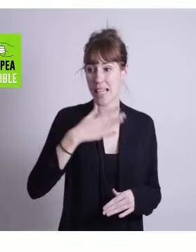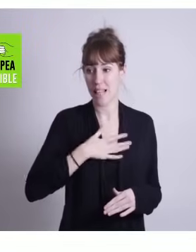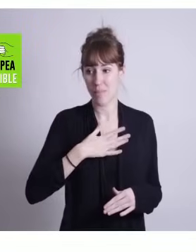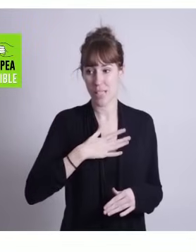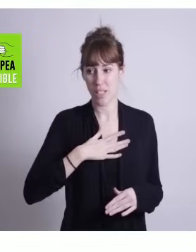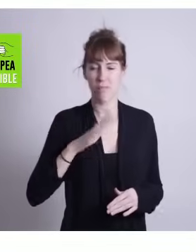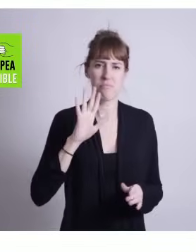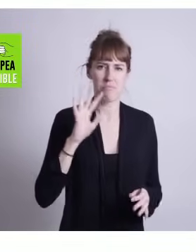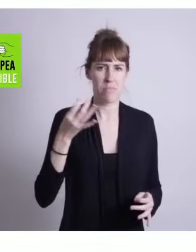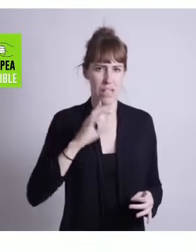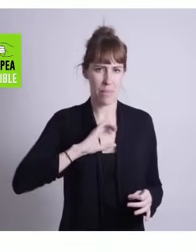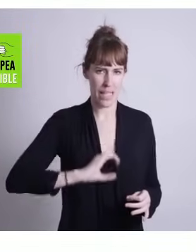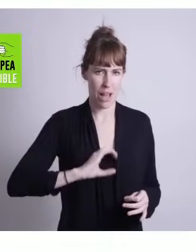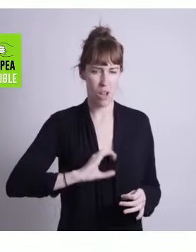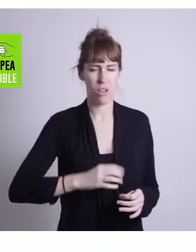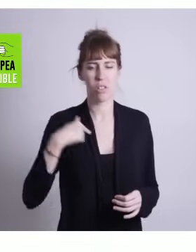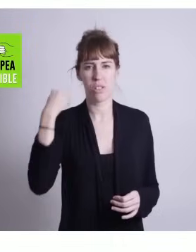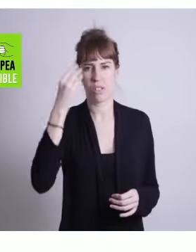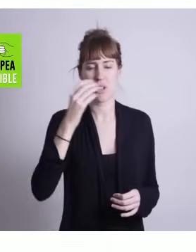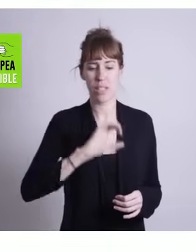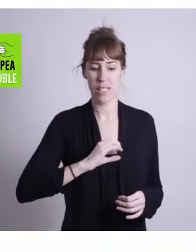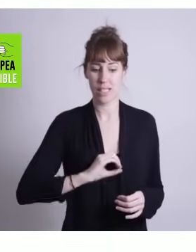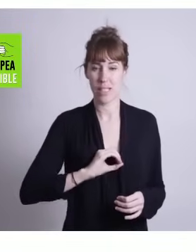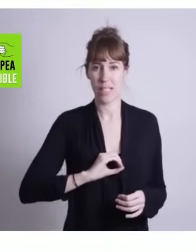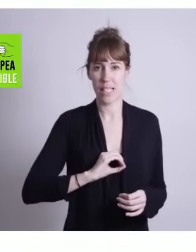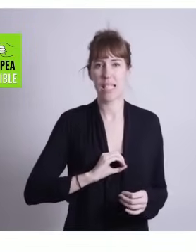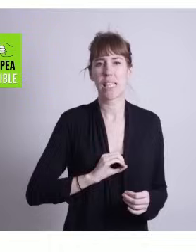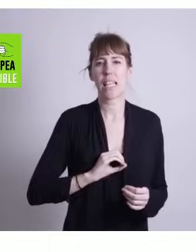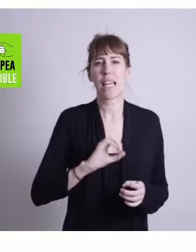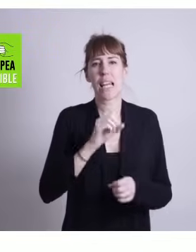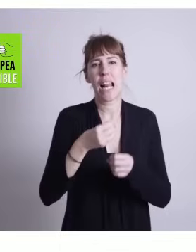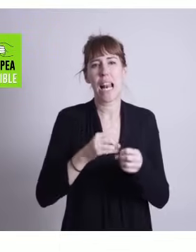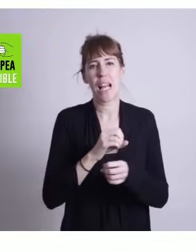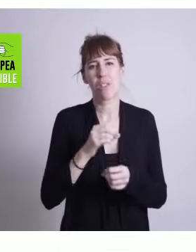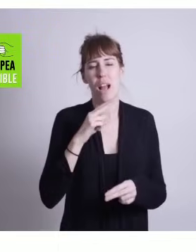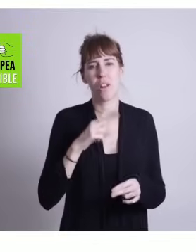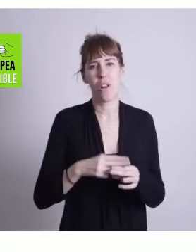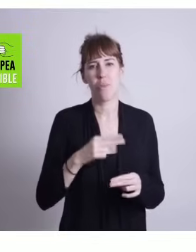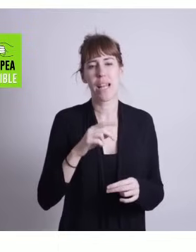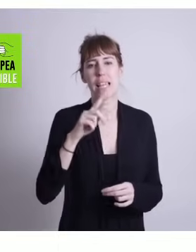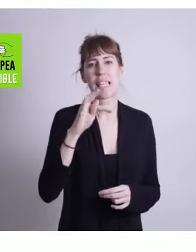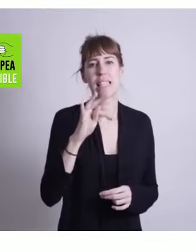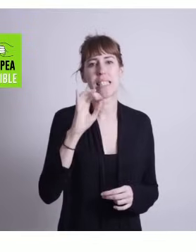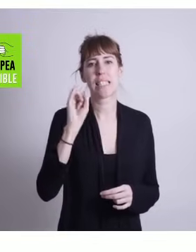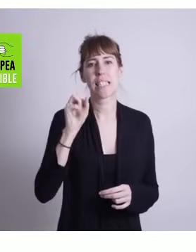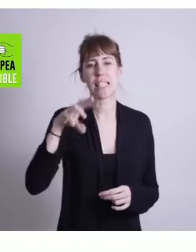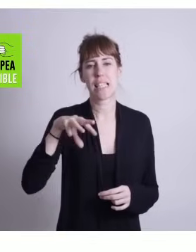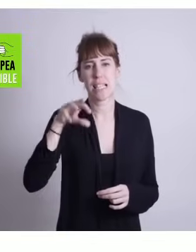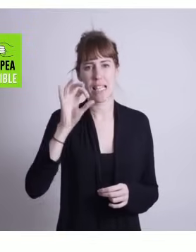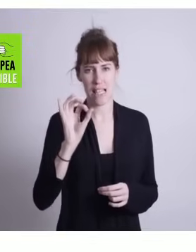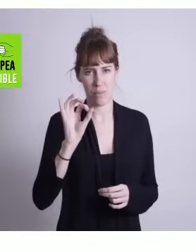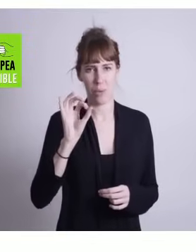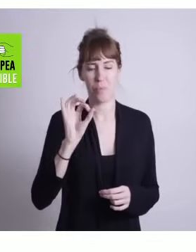un poquito más abajo, es donde estaría la conexión. En el pecho, en el centro del pecho, tenemos una glándula que se llama timo y sobre ella hay un